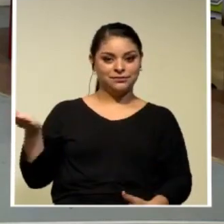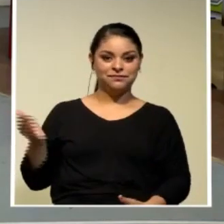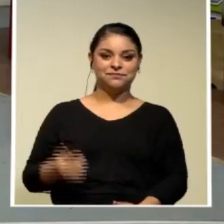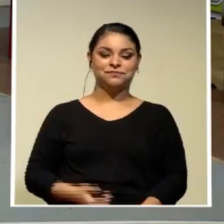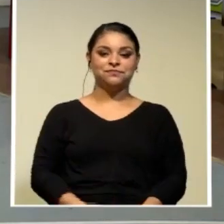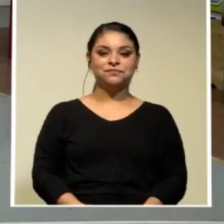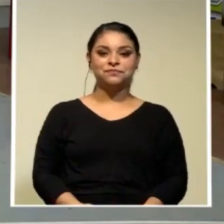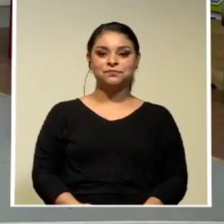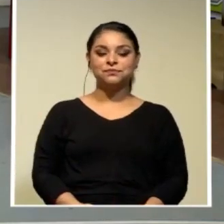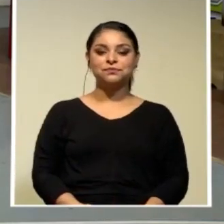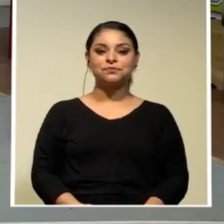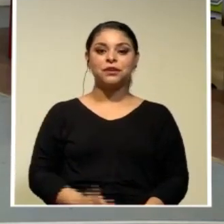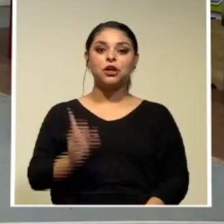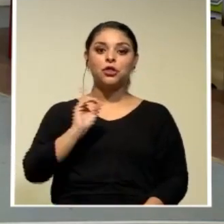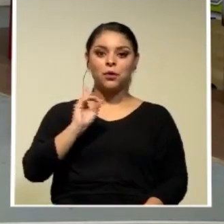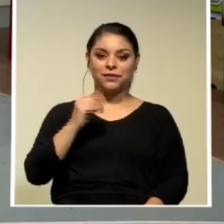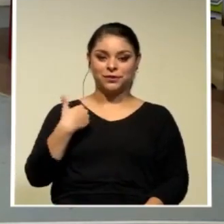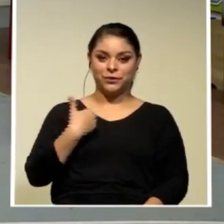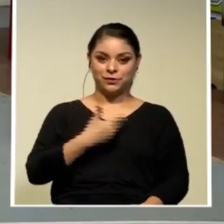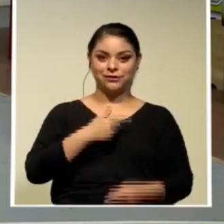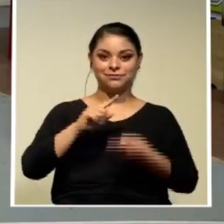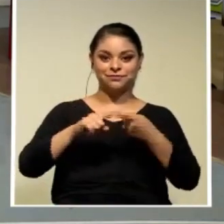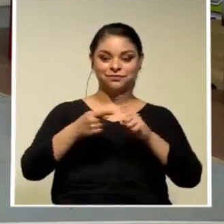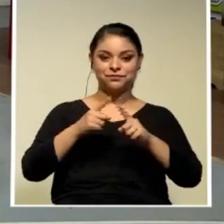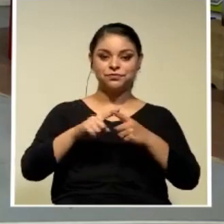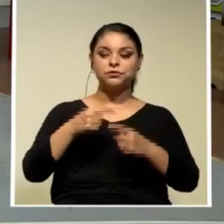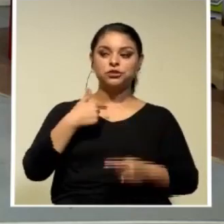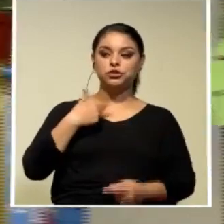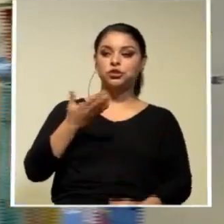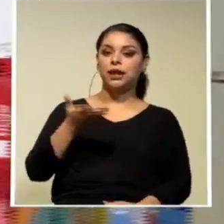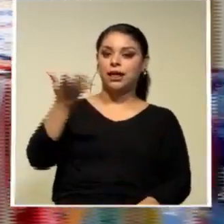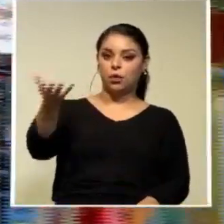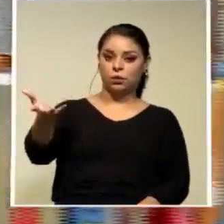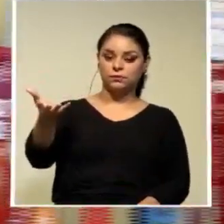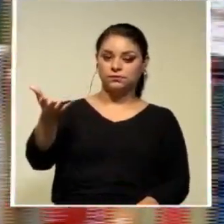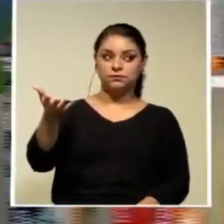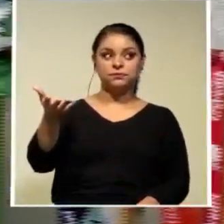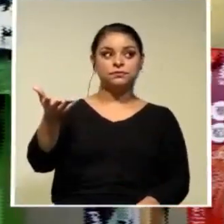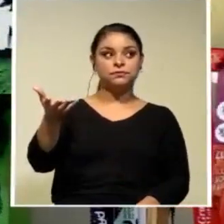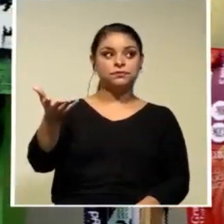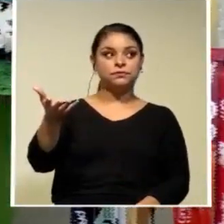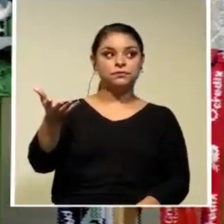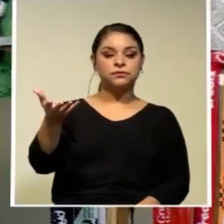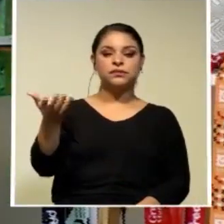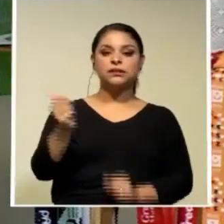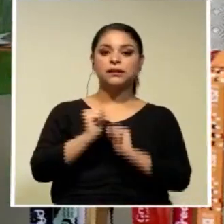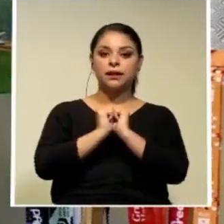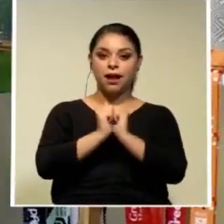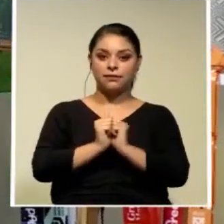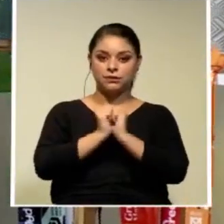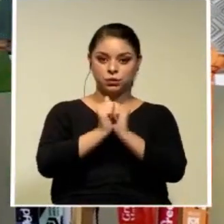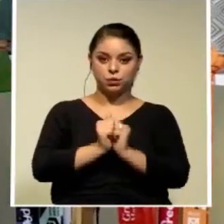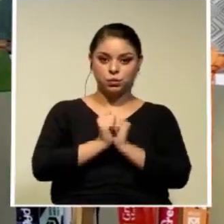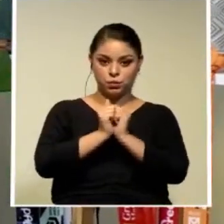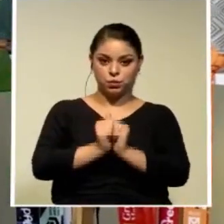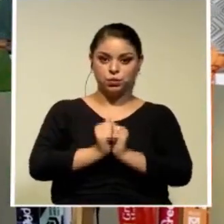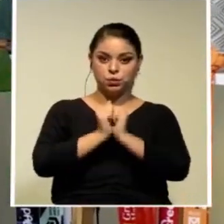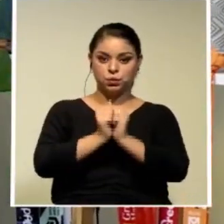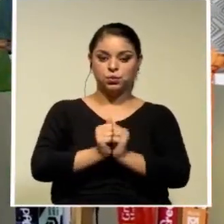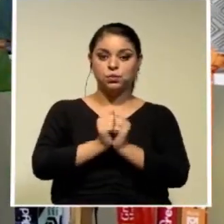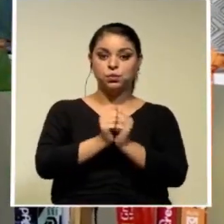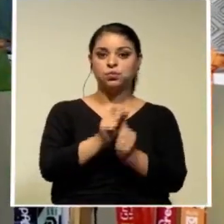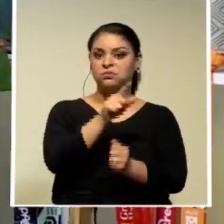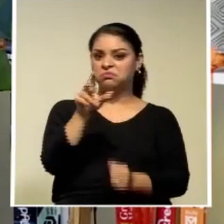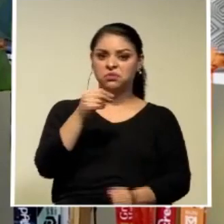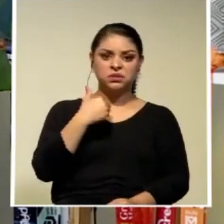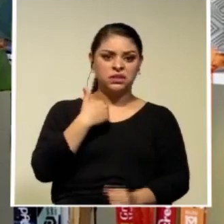estarán? ¿Dónde estarán nuestros amigos? Aquí le voy a dar a la Niña Gwen unos caballitos de palo. Si ustedes no tuviesen